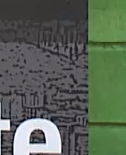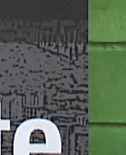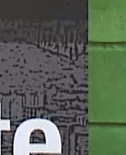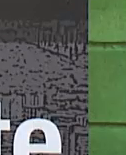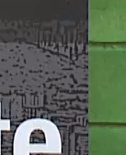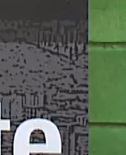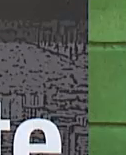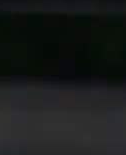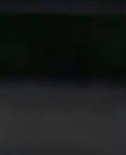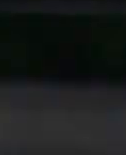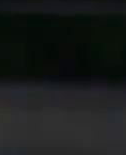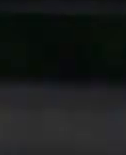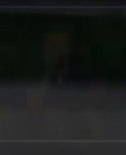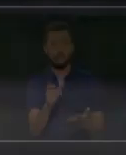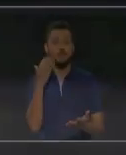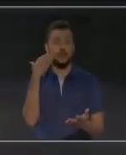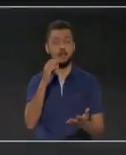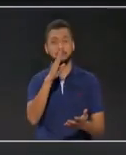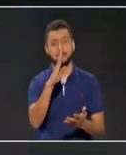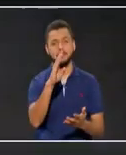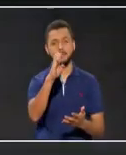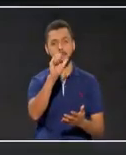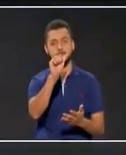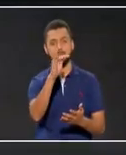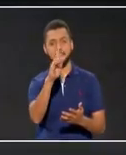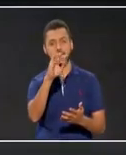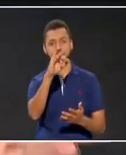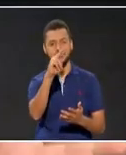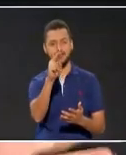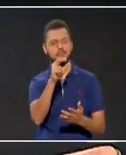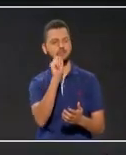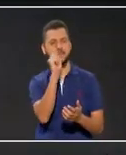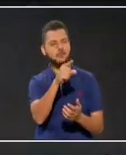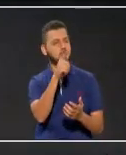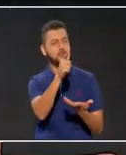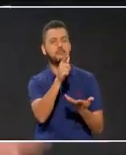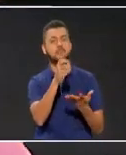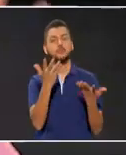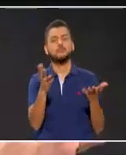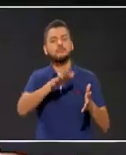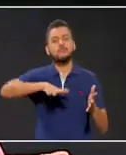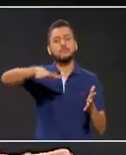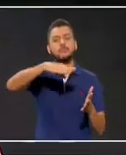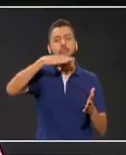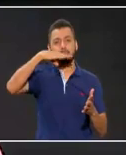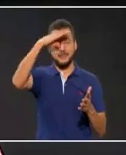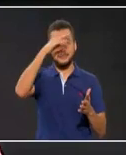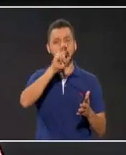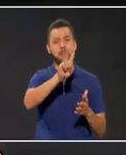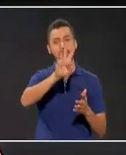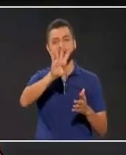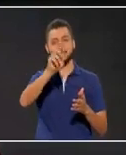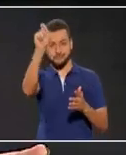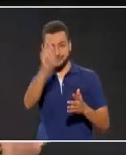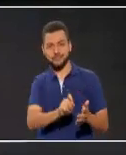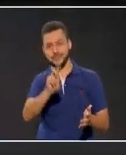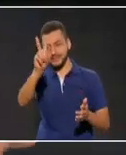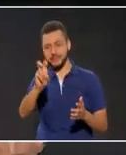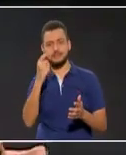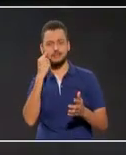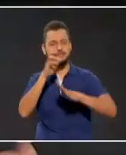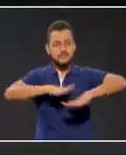Bueno, nuestro principal programa es Medellín 24/7. ¿Y de qué se trata? Teniendo una ciudad tan atractiva como Medellín, con